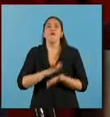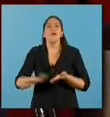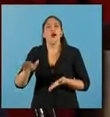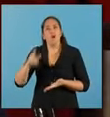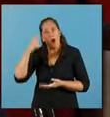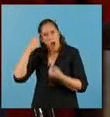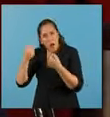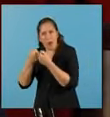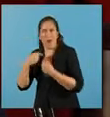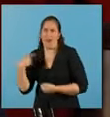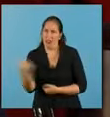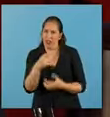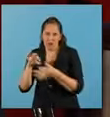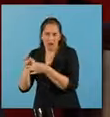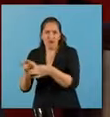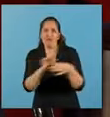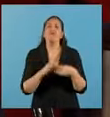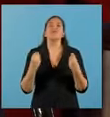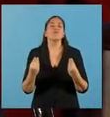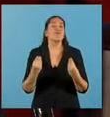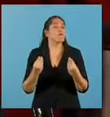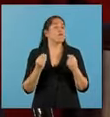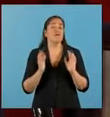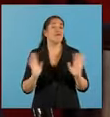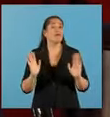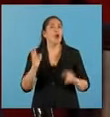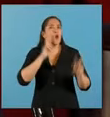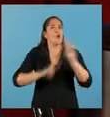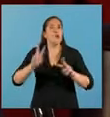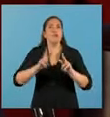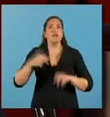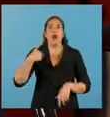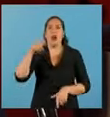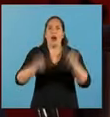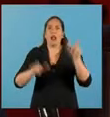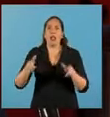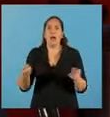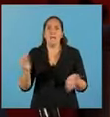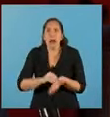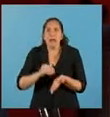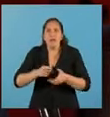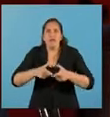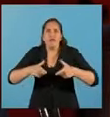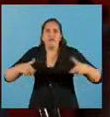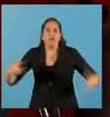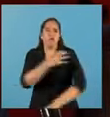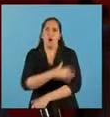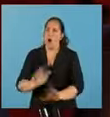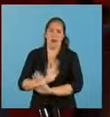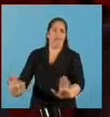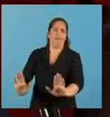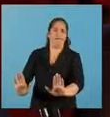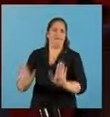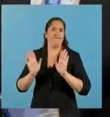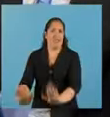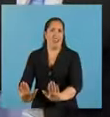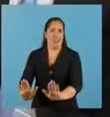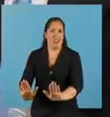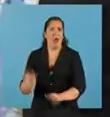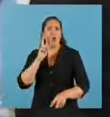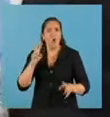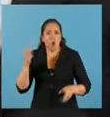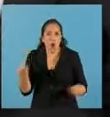social consistió y aún consiste en detener la caída de argentinos en la pobreza, tranquilizar la economía, recuperar